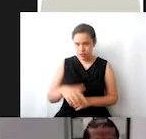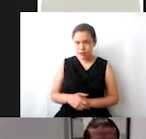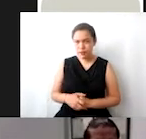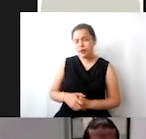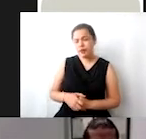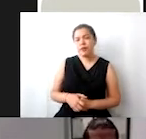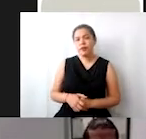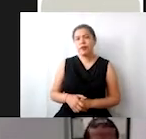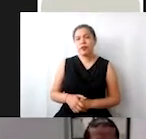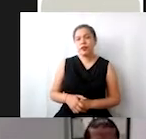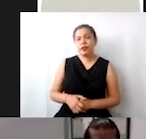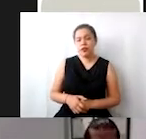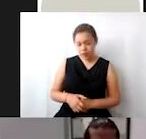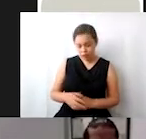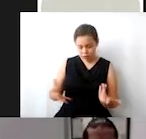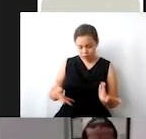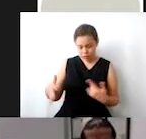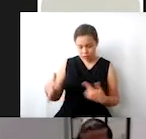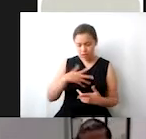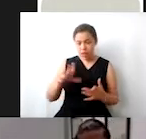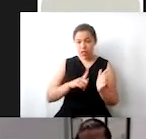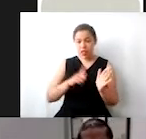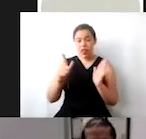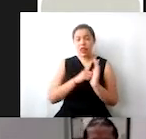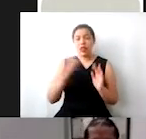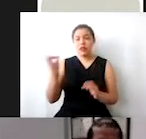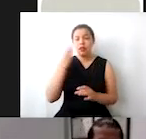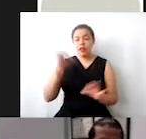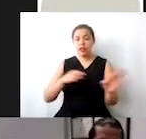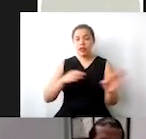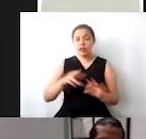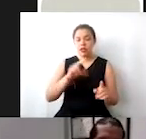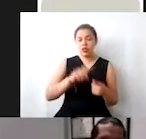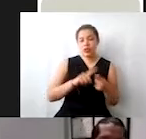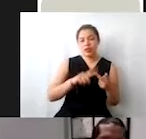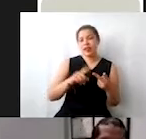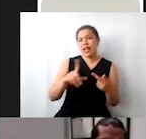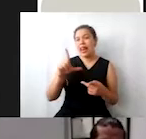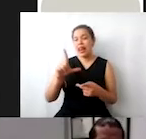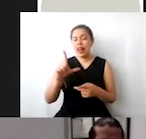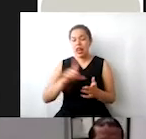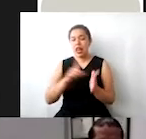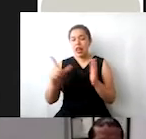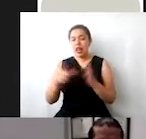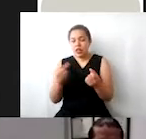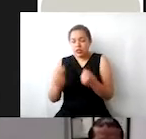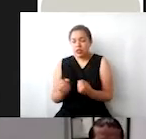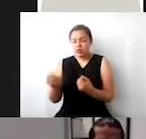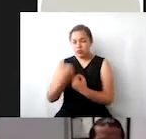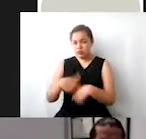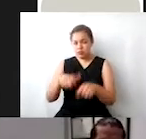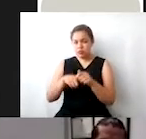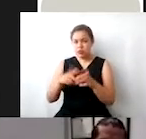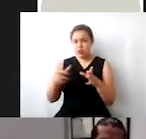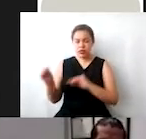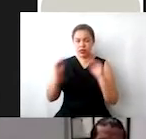no estaba como tal en la Ley Federal del Trabajo, sino que estaba en la Ley del Seguro Social. Y aquí se toma y dice que solamente cuando se transfieran